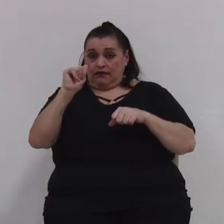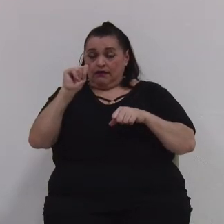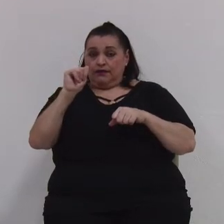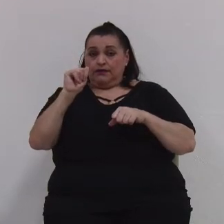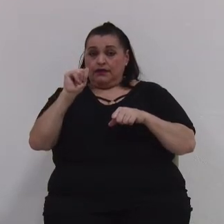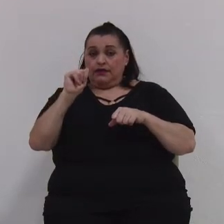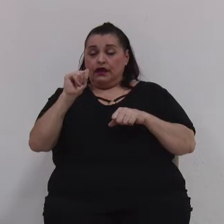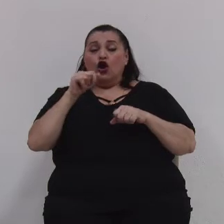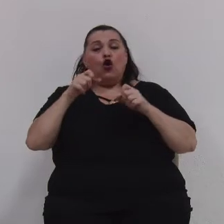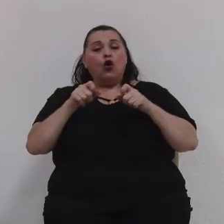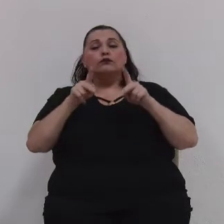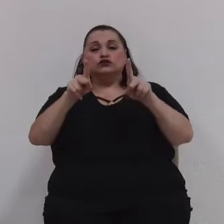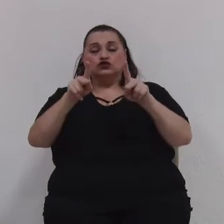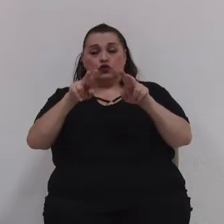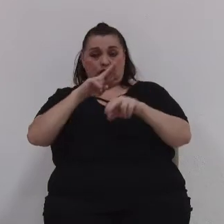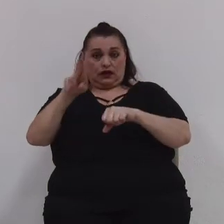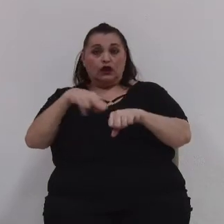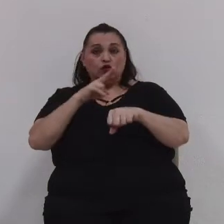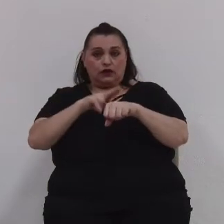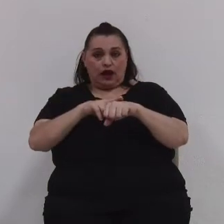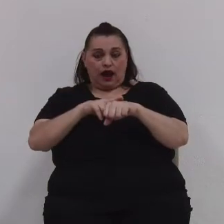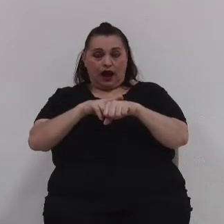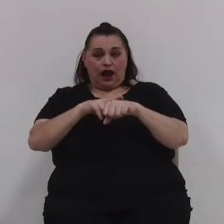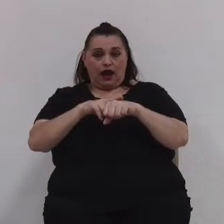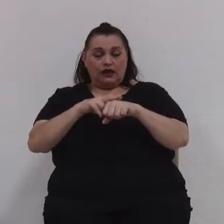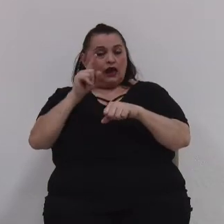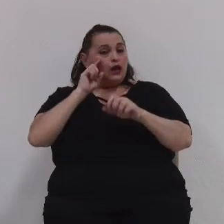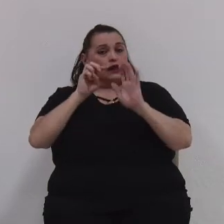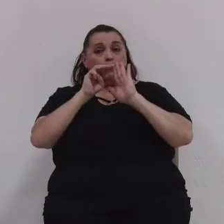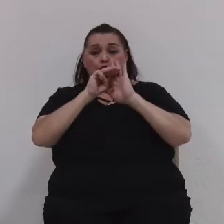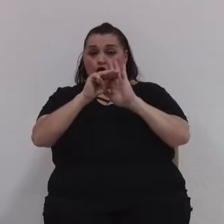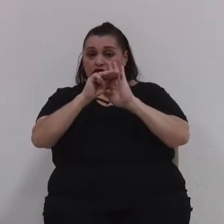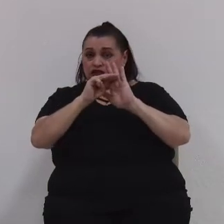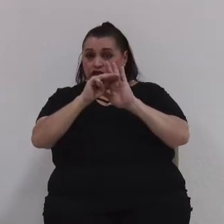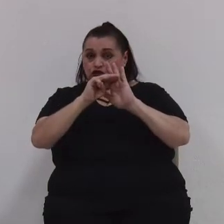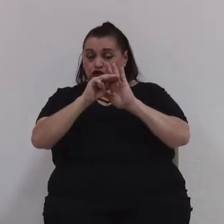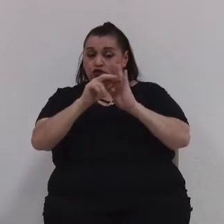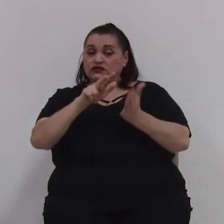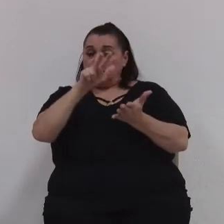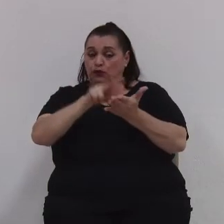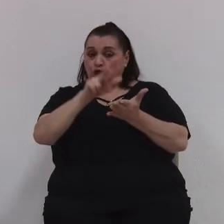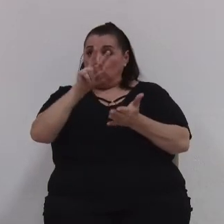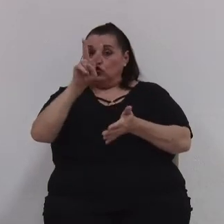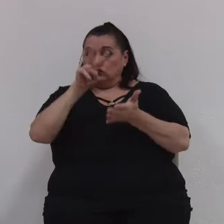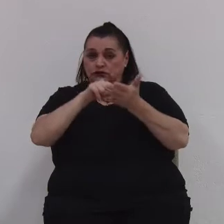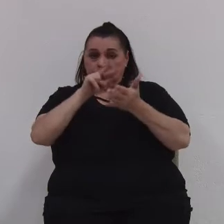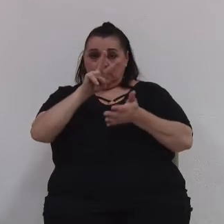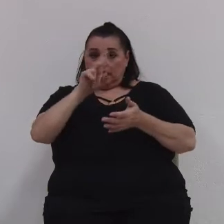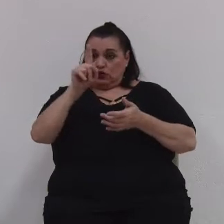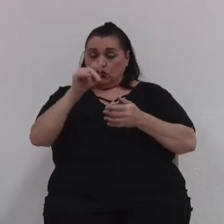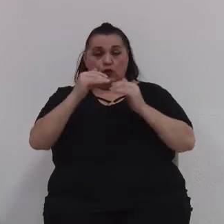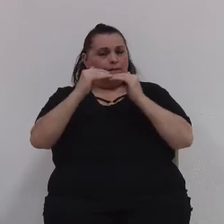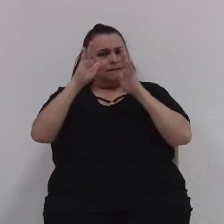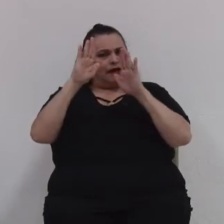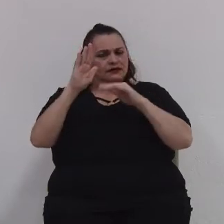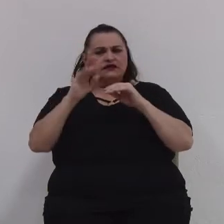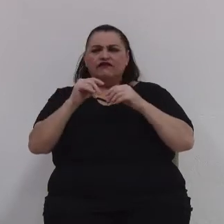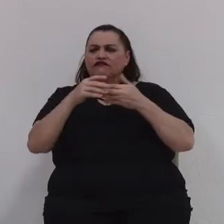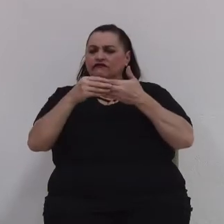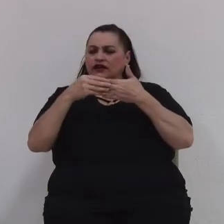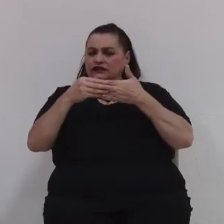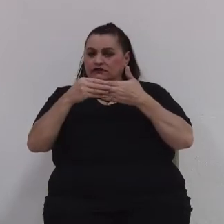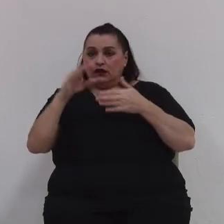es una opción natural, y además con la ley de modernización que se aprobó en el 2021 tiene, digamos, una mayor flexibilidad para ajustar